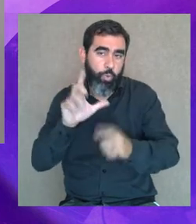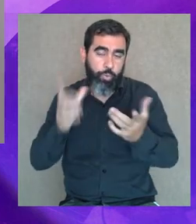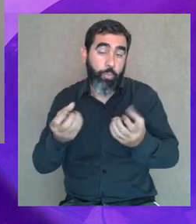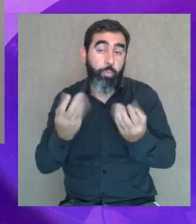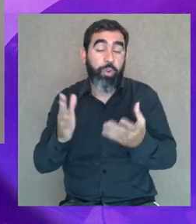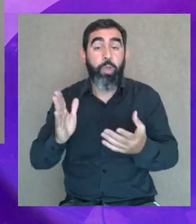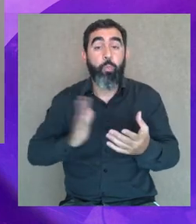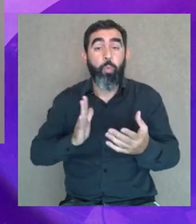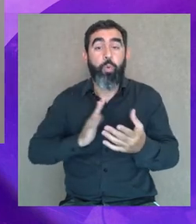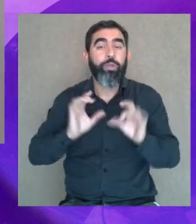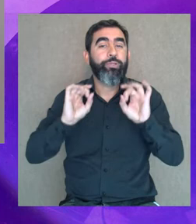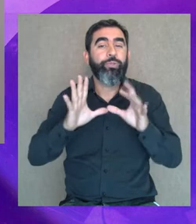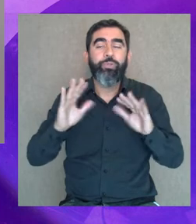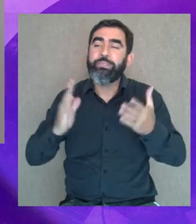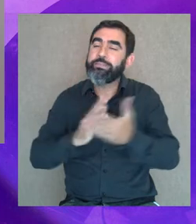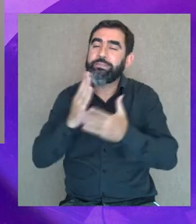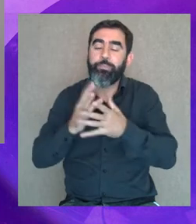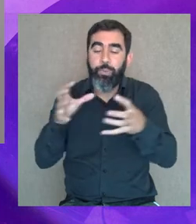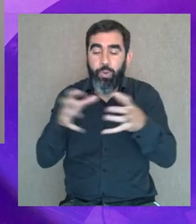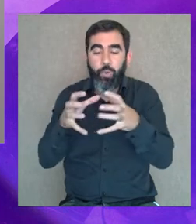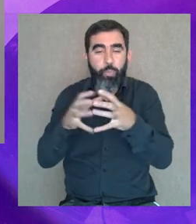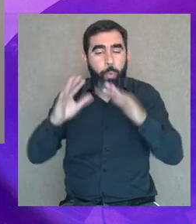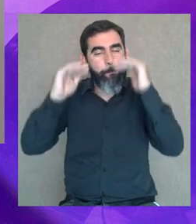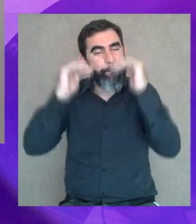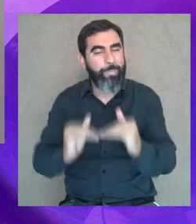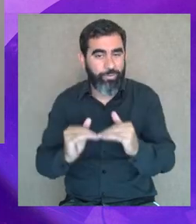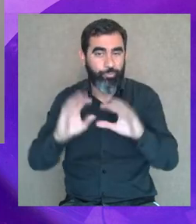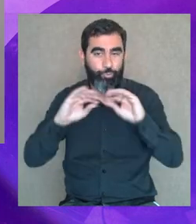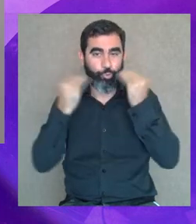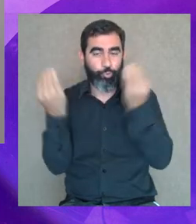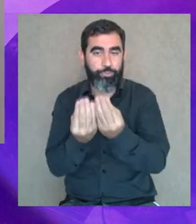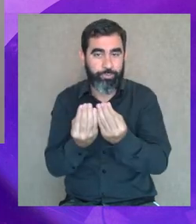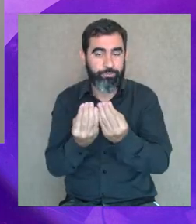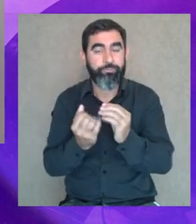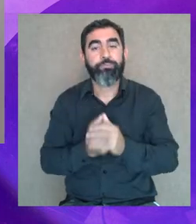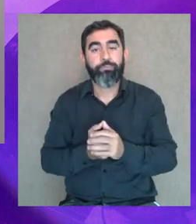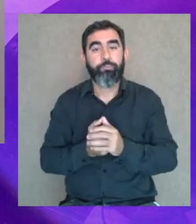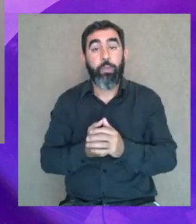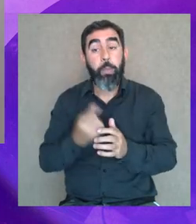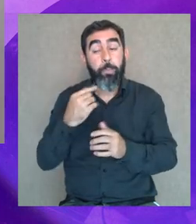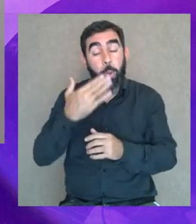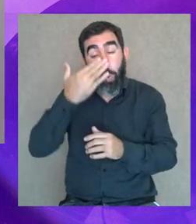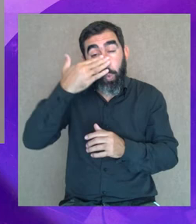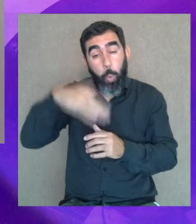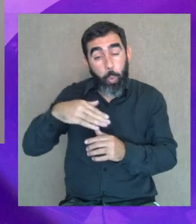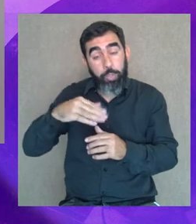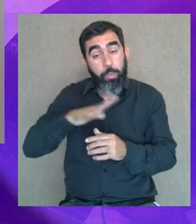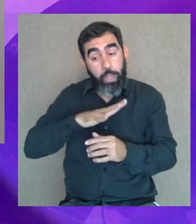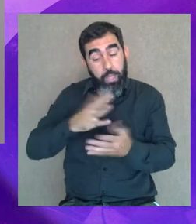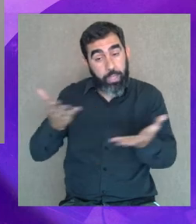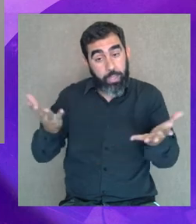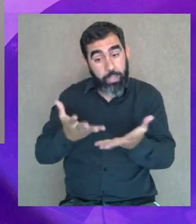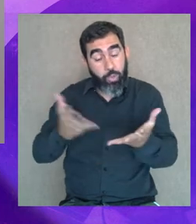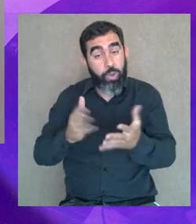las mujeres son un un grupo de menos cantidad aunque últimamente ya con